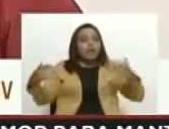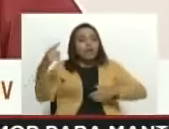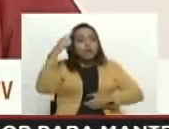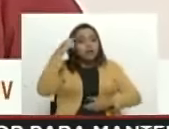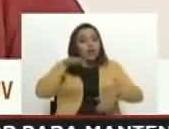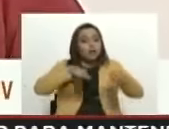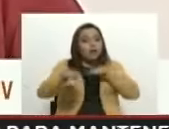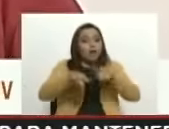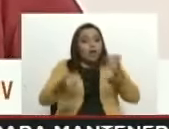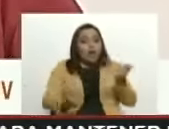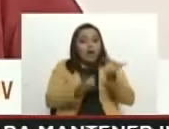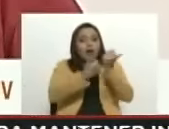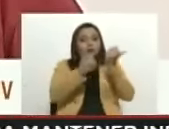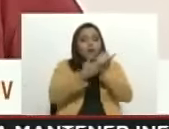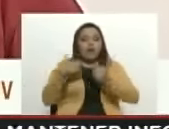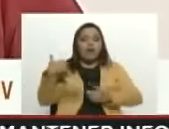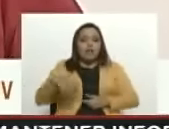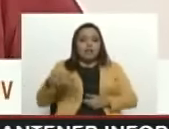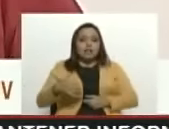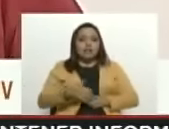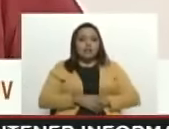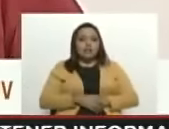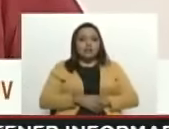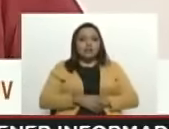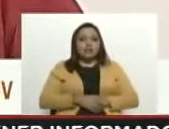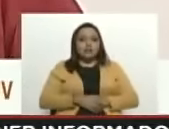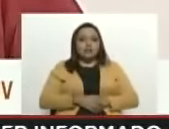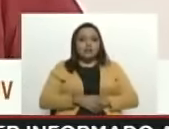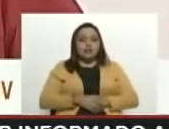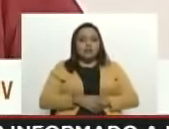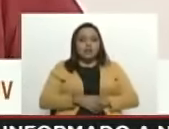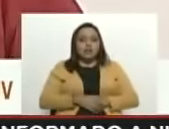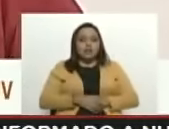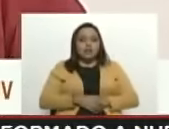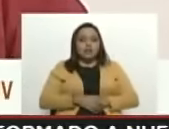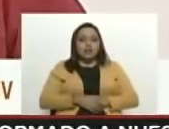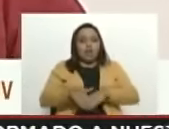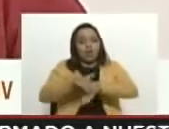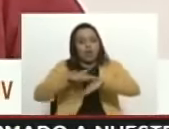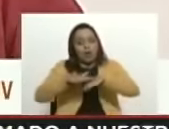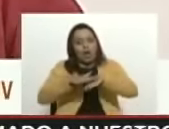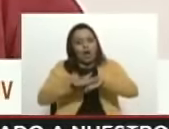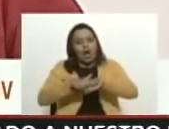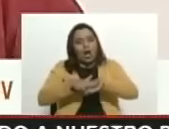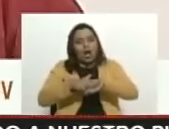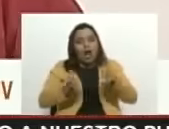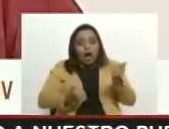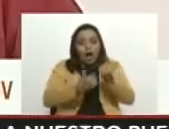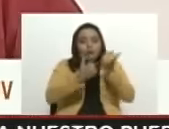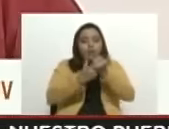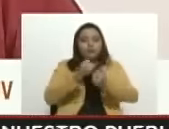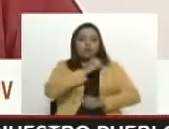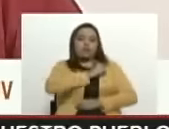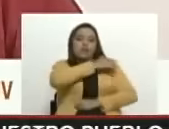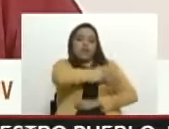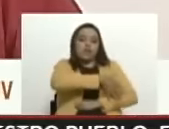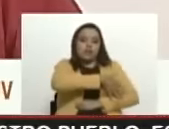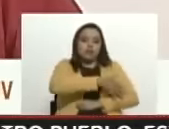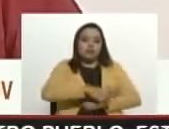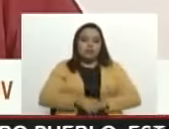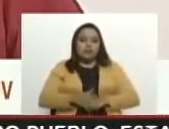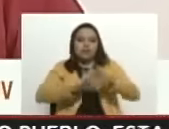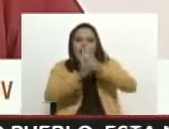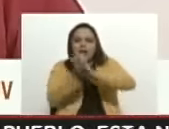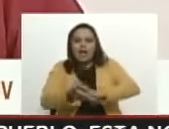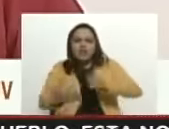a Palestina, a que paren la masacre, que el Estado de Israel detenga la masacre que sobre el pueblo